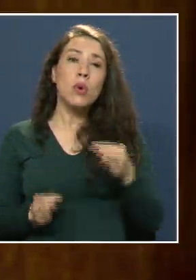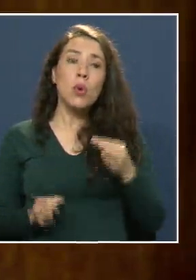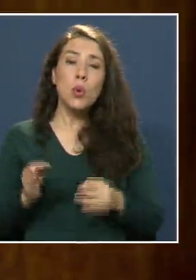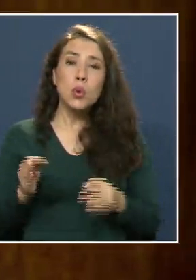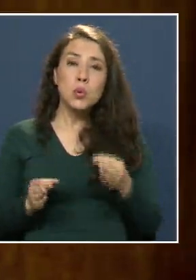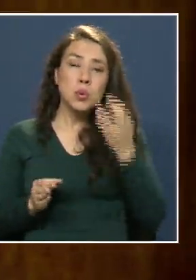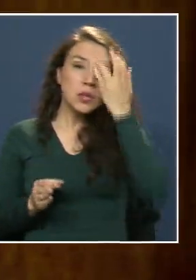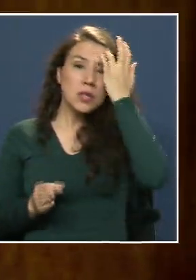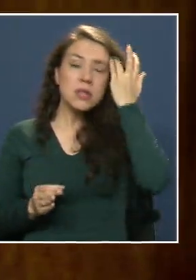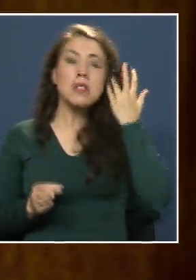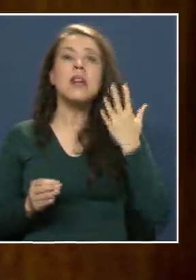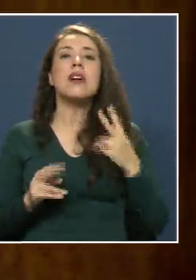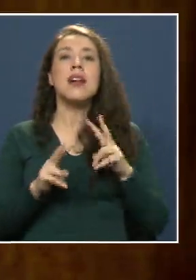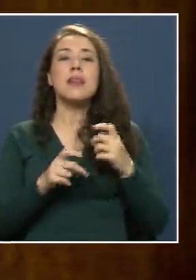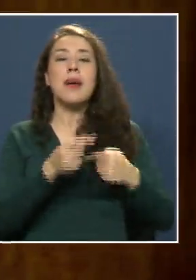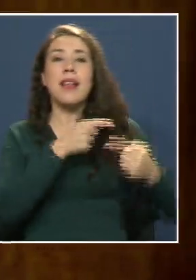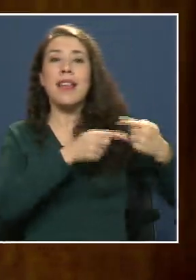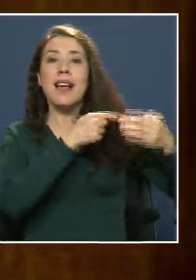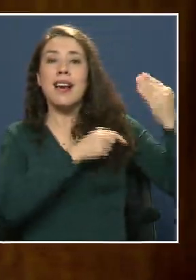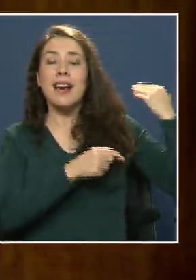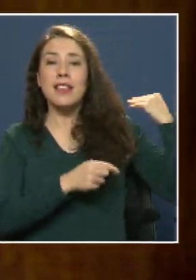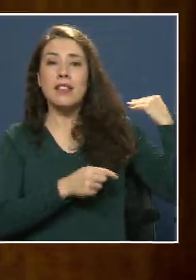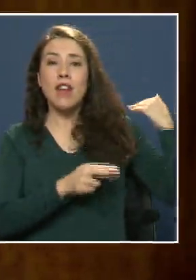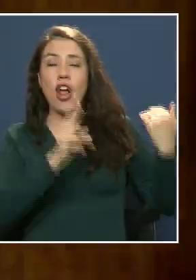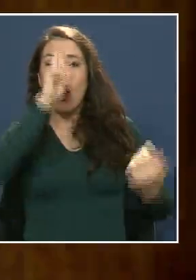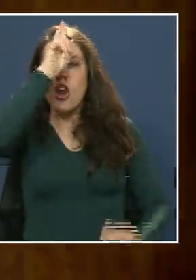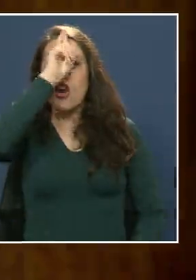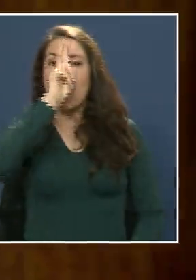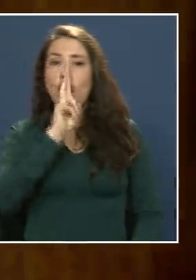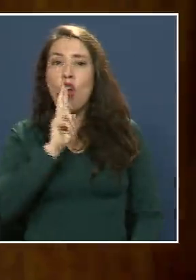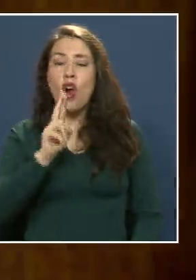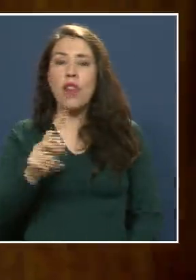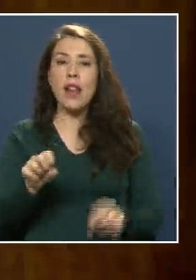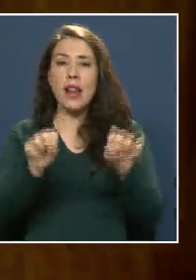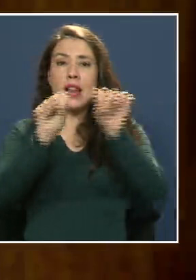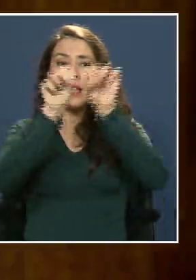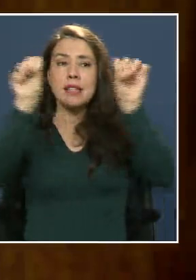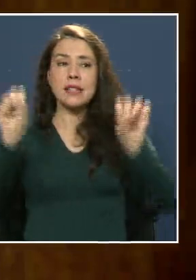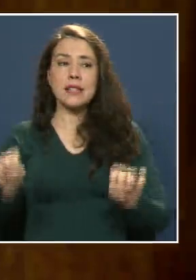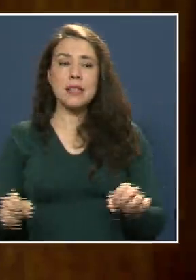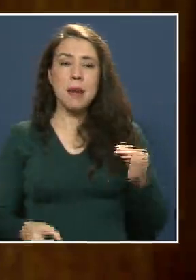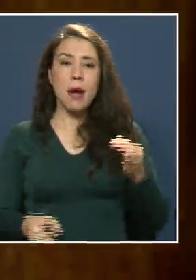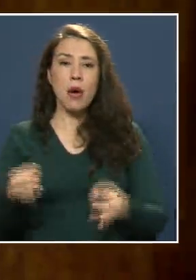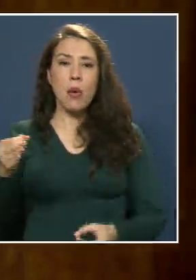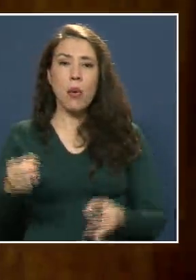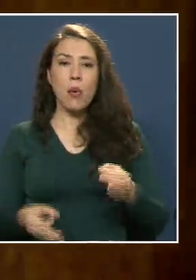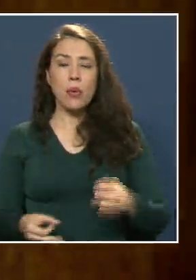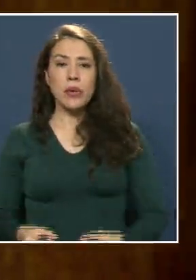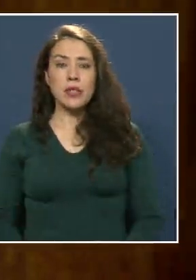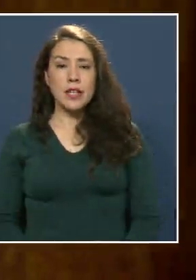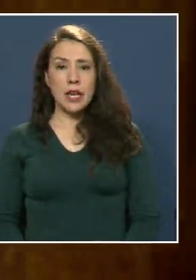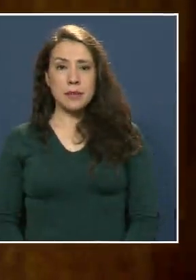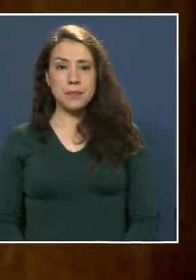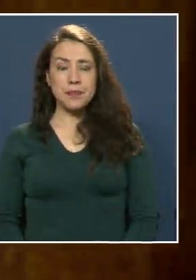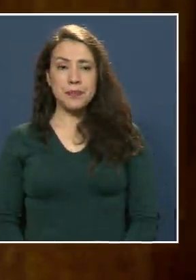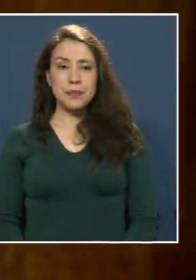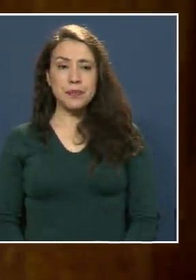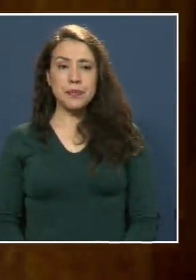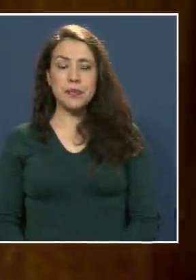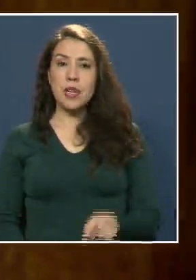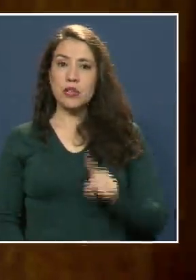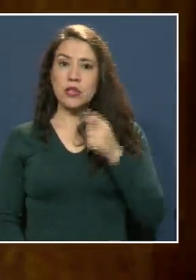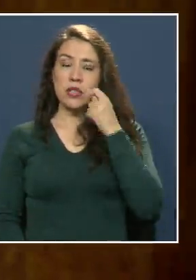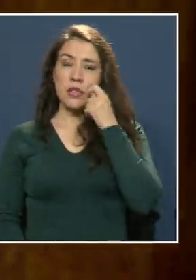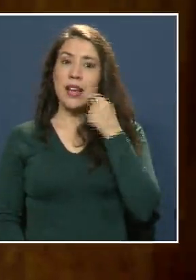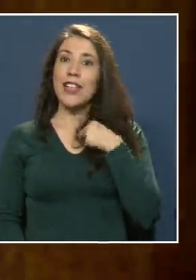la irretroactividad y el rol que cumple en nuestro sistema judicial. Lo anterior no obsta que